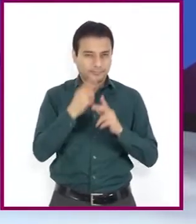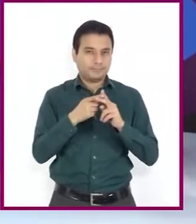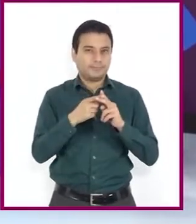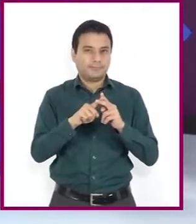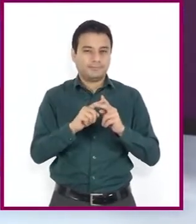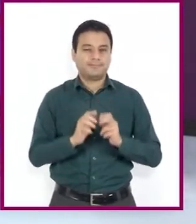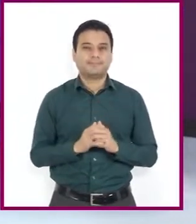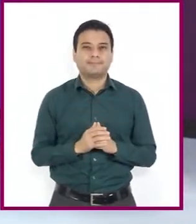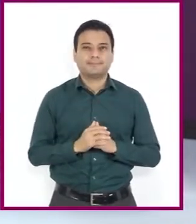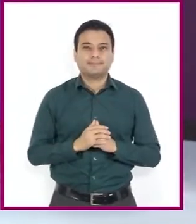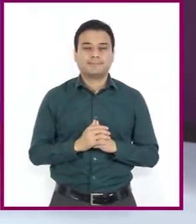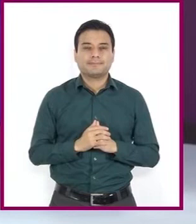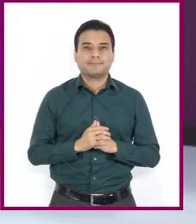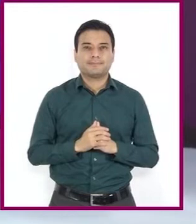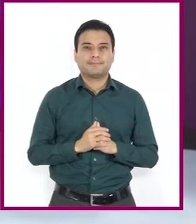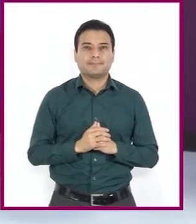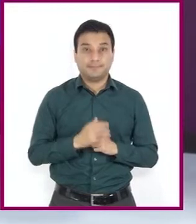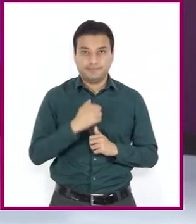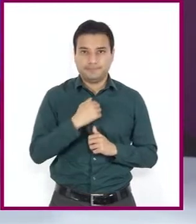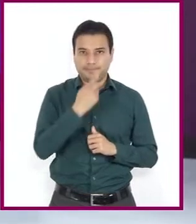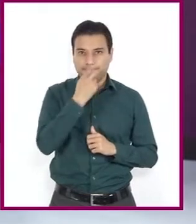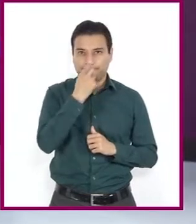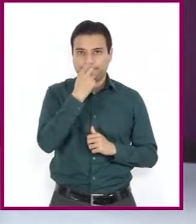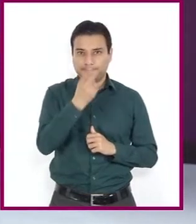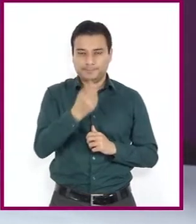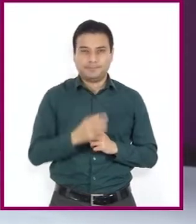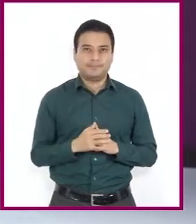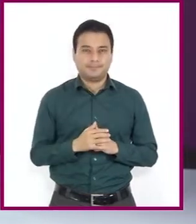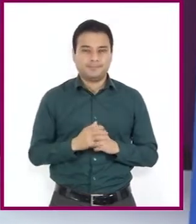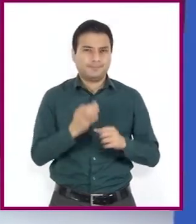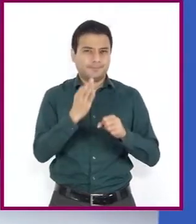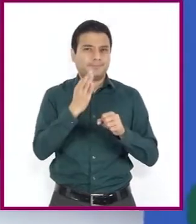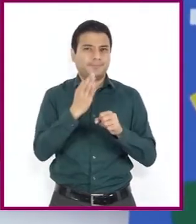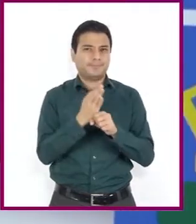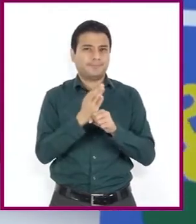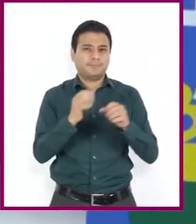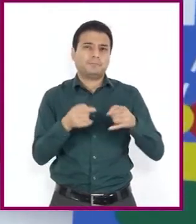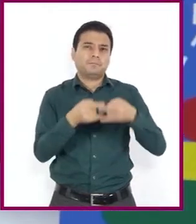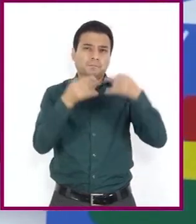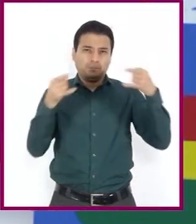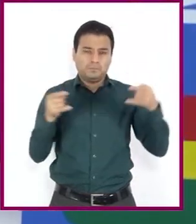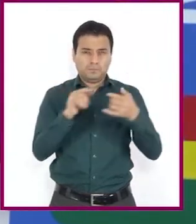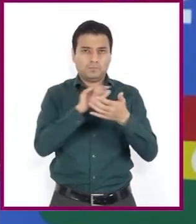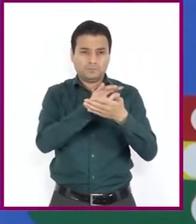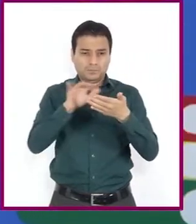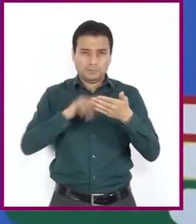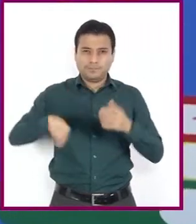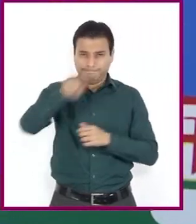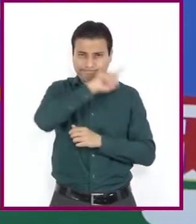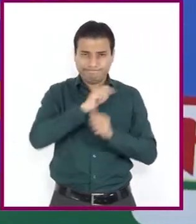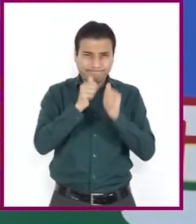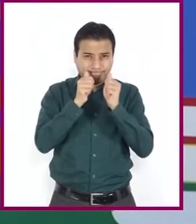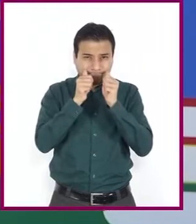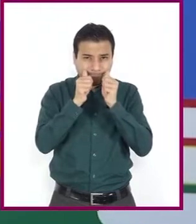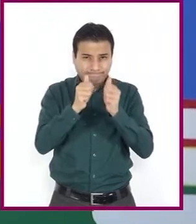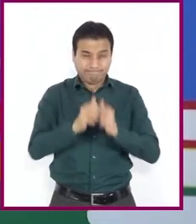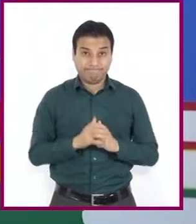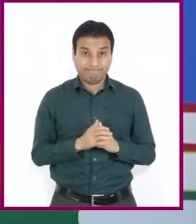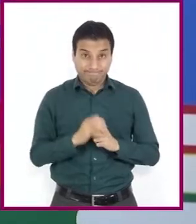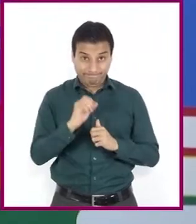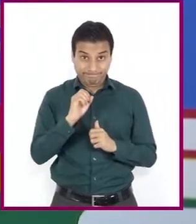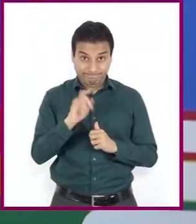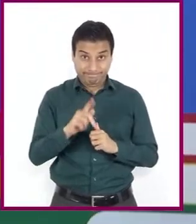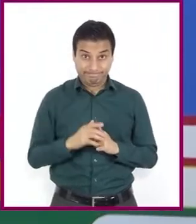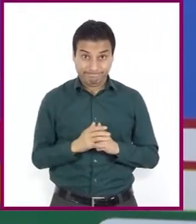el primer reto. Como les dije, vamos a leer un cuento y voy a pedirles que estén muy atentos recordando